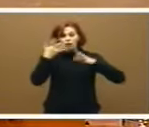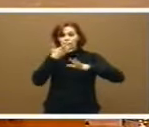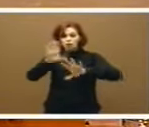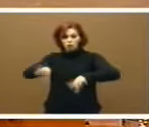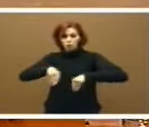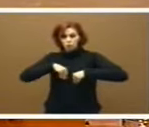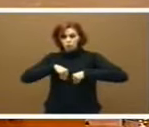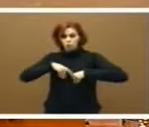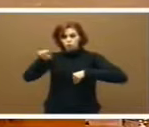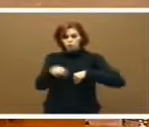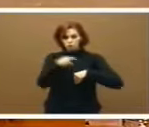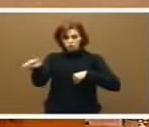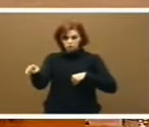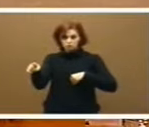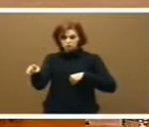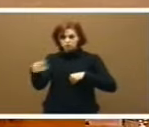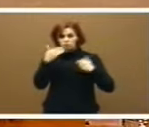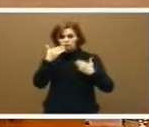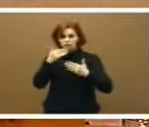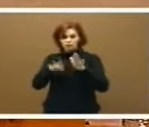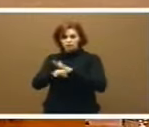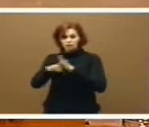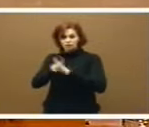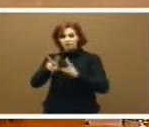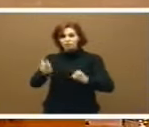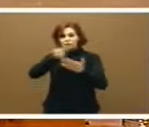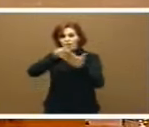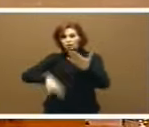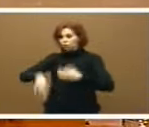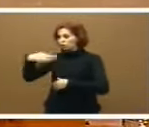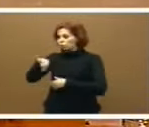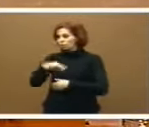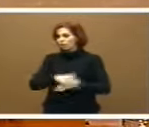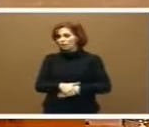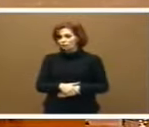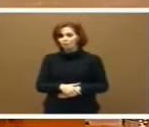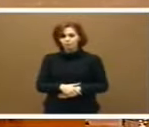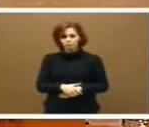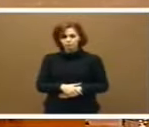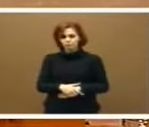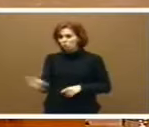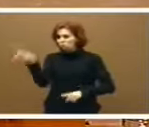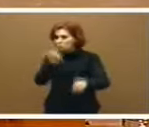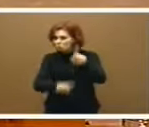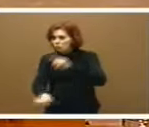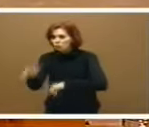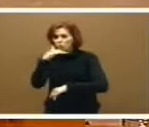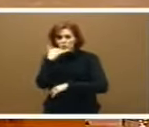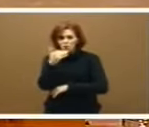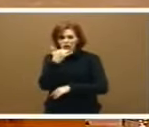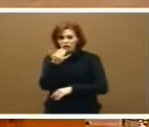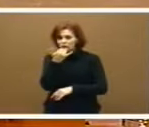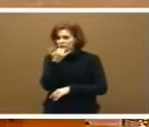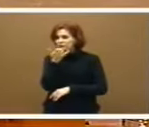respecto de su tramitación por el procedimiento de lectura única. ¿Hay alguna objeción a que no sea por